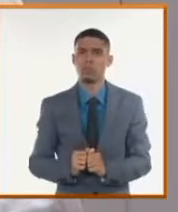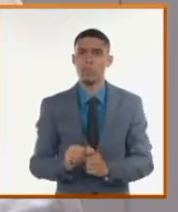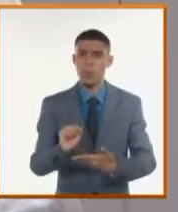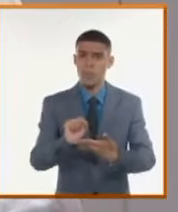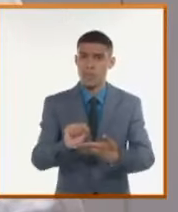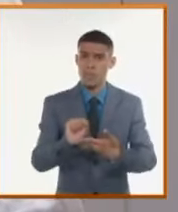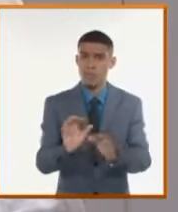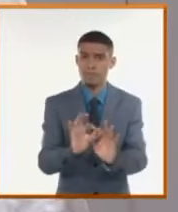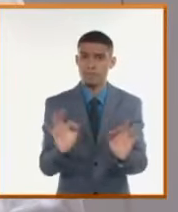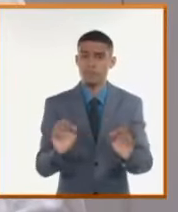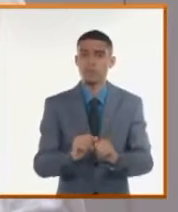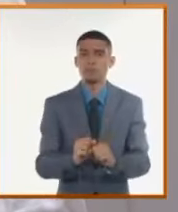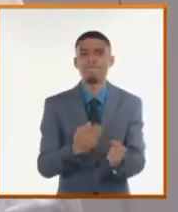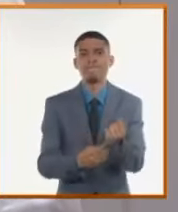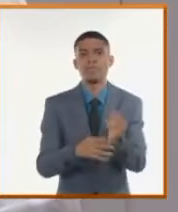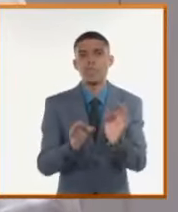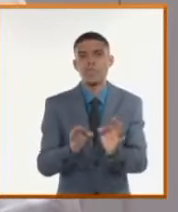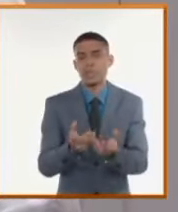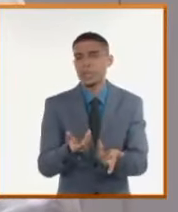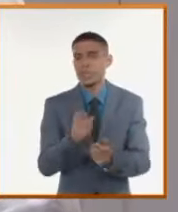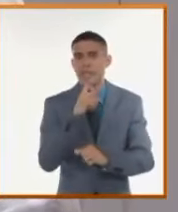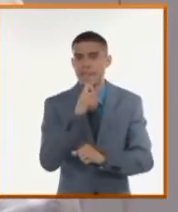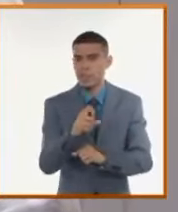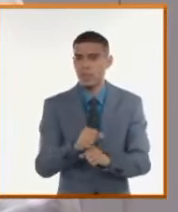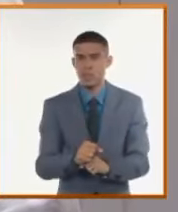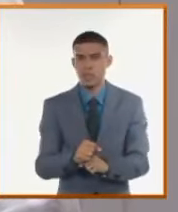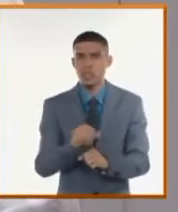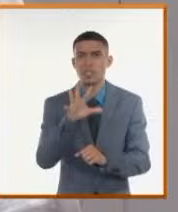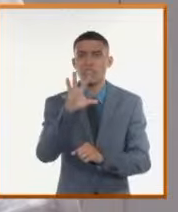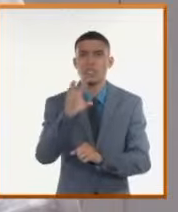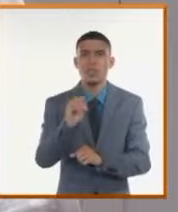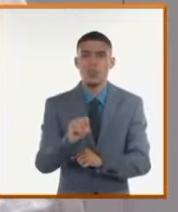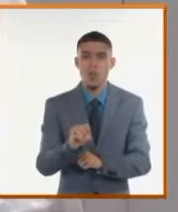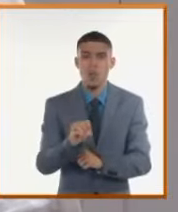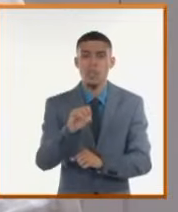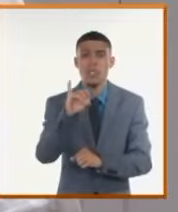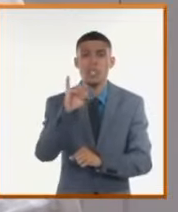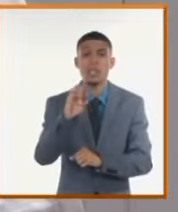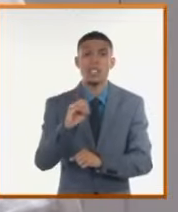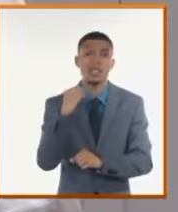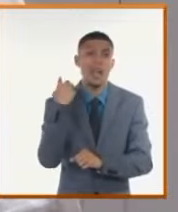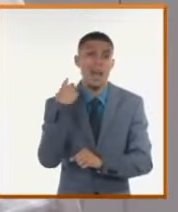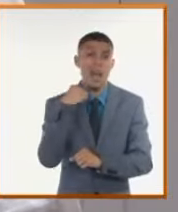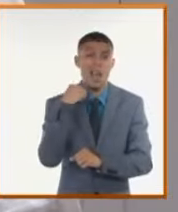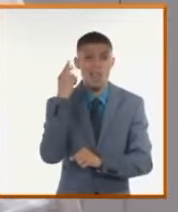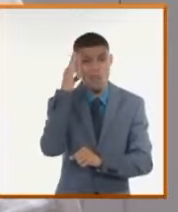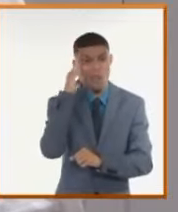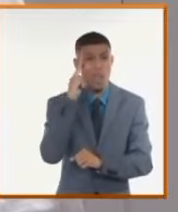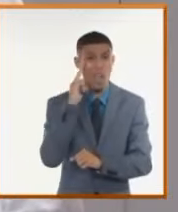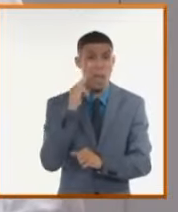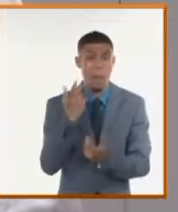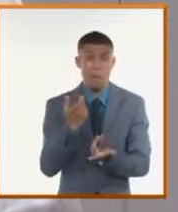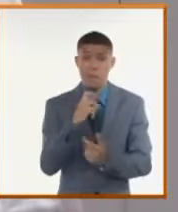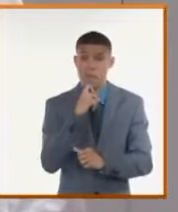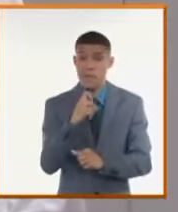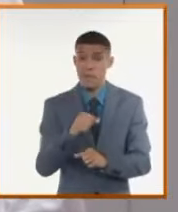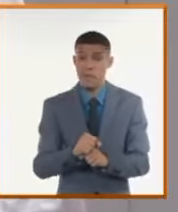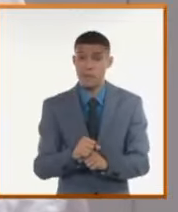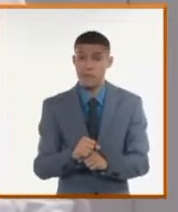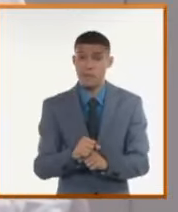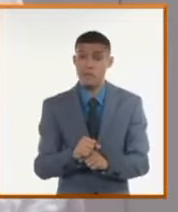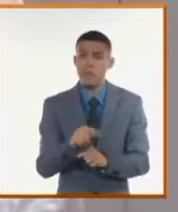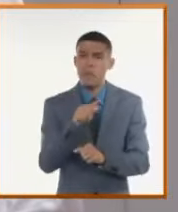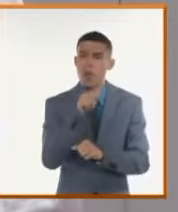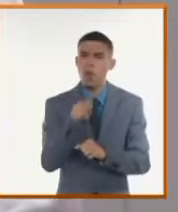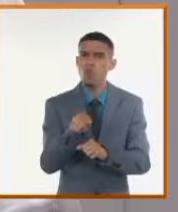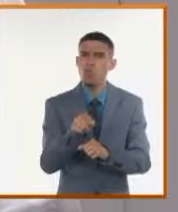Expreso realmente son obsoletos eso tiene más 50 60 70 años de explotación A qué velocidad pueden ir y generalmente se mueve a